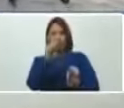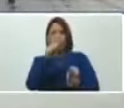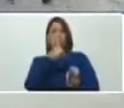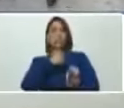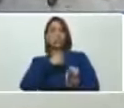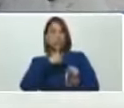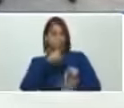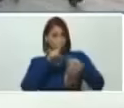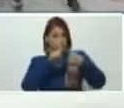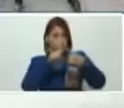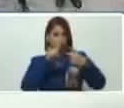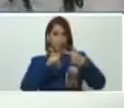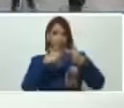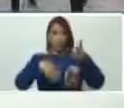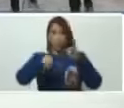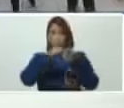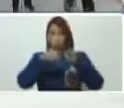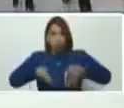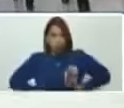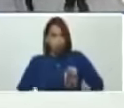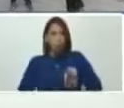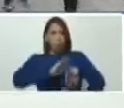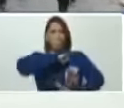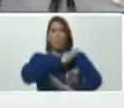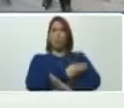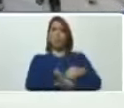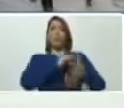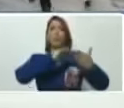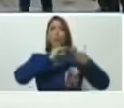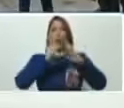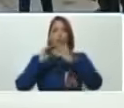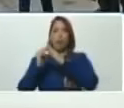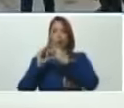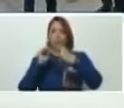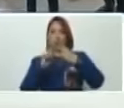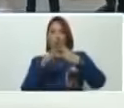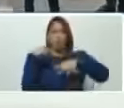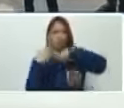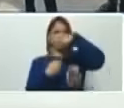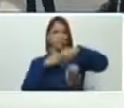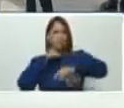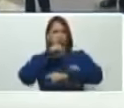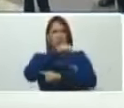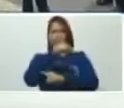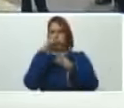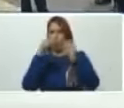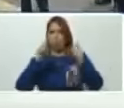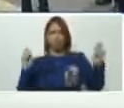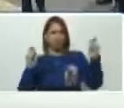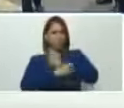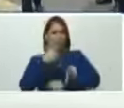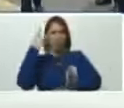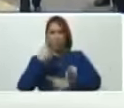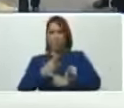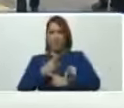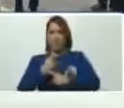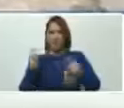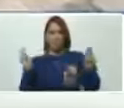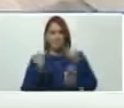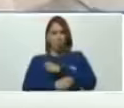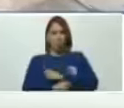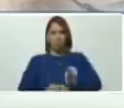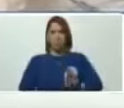Resistencia, renacimiento del poder comunal y revolucionarlo todo, cambiar todo lo que tenga que ser